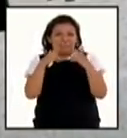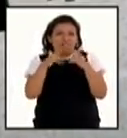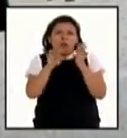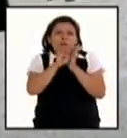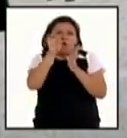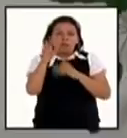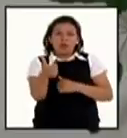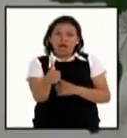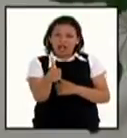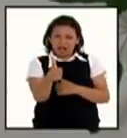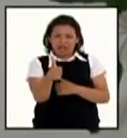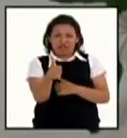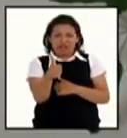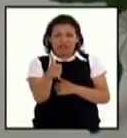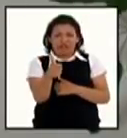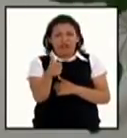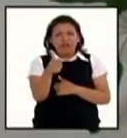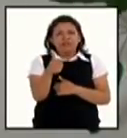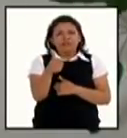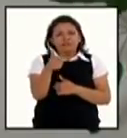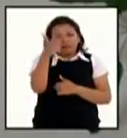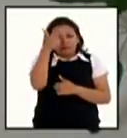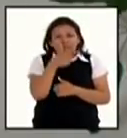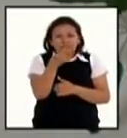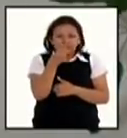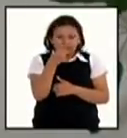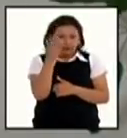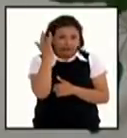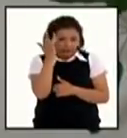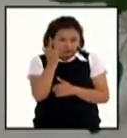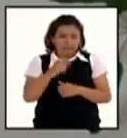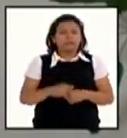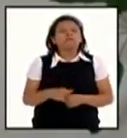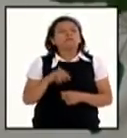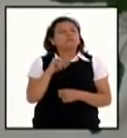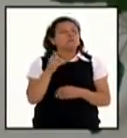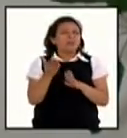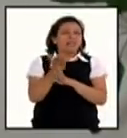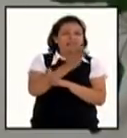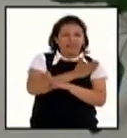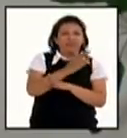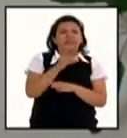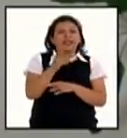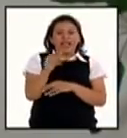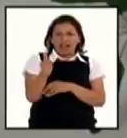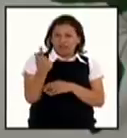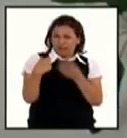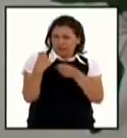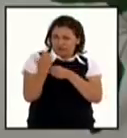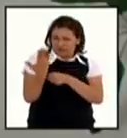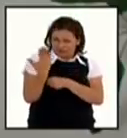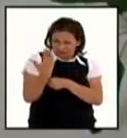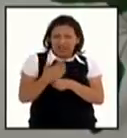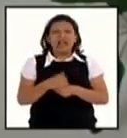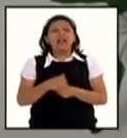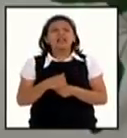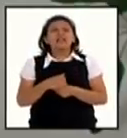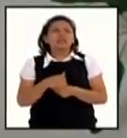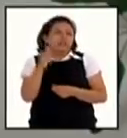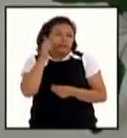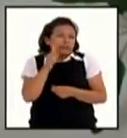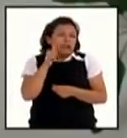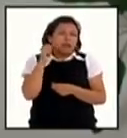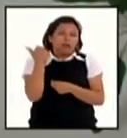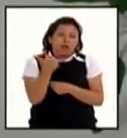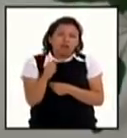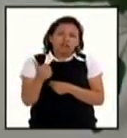Cena en agosto. A lo mejor vale la pena también mencionar un antecedente que hubo en agosto del año pasado, y en general en agosto ellos